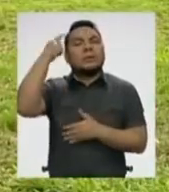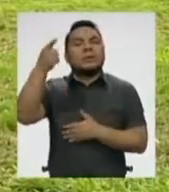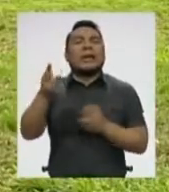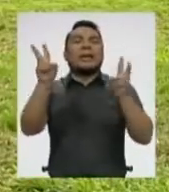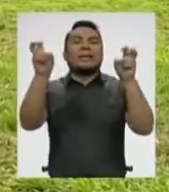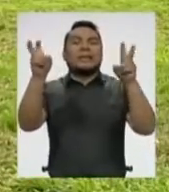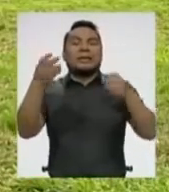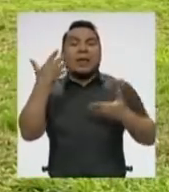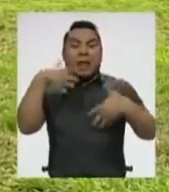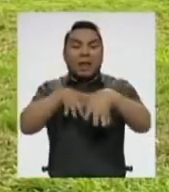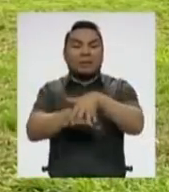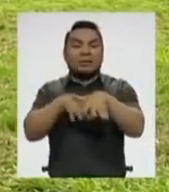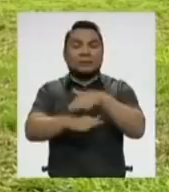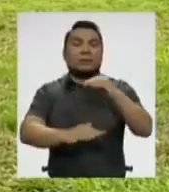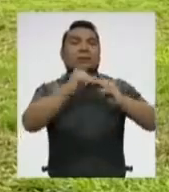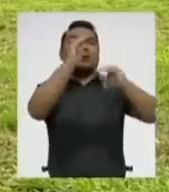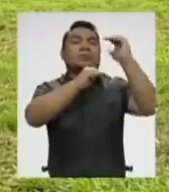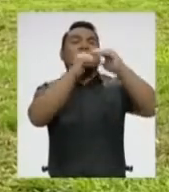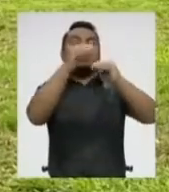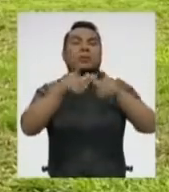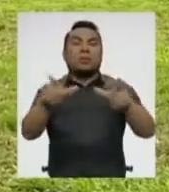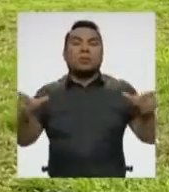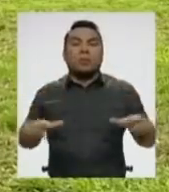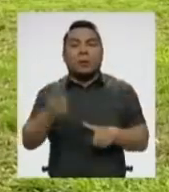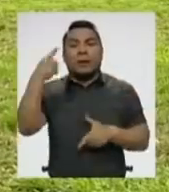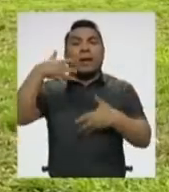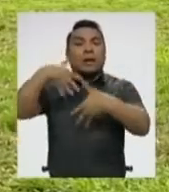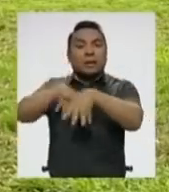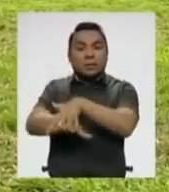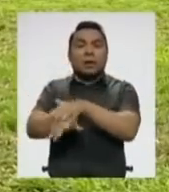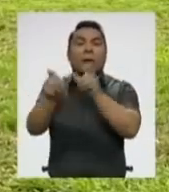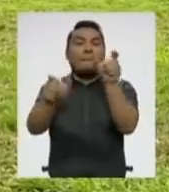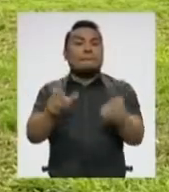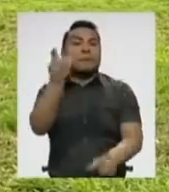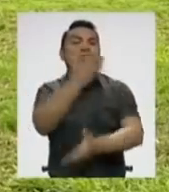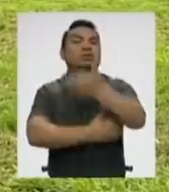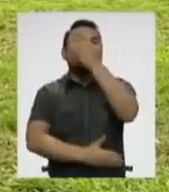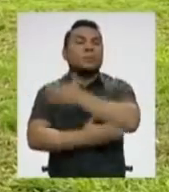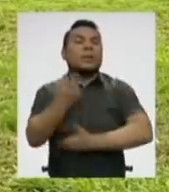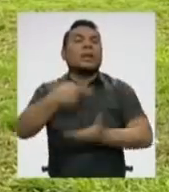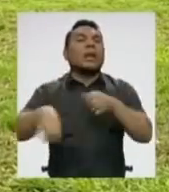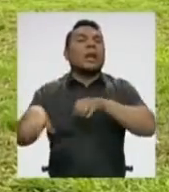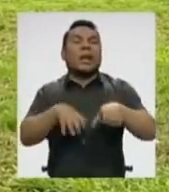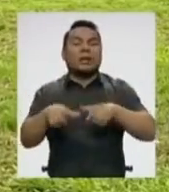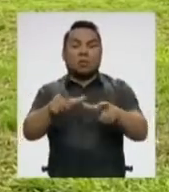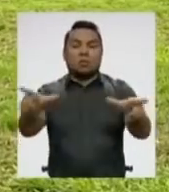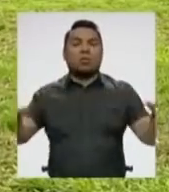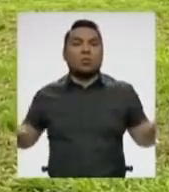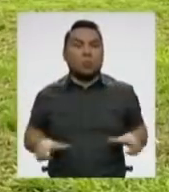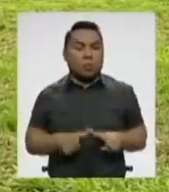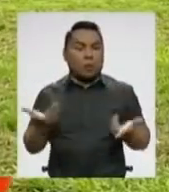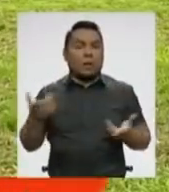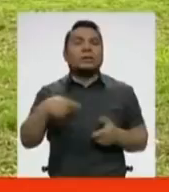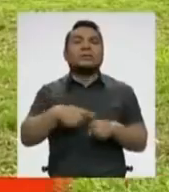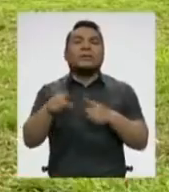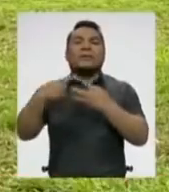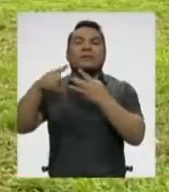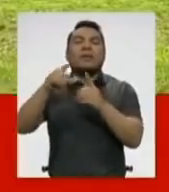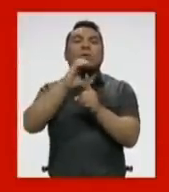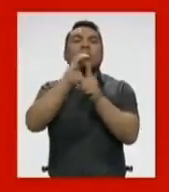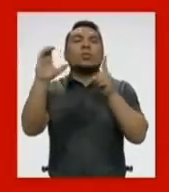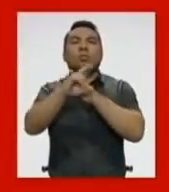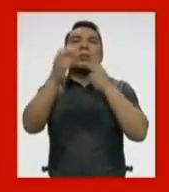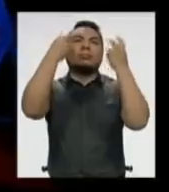de accesibilidad arquitectónica y urbanística para la inclusión de personas con discapacidad en los espacios públicos y en las actividades